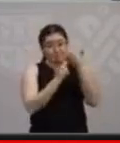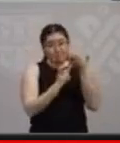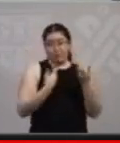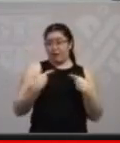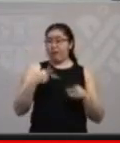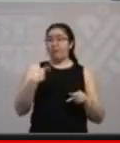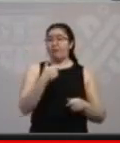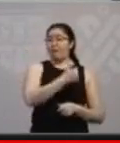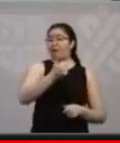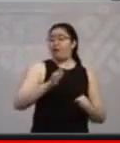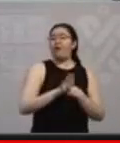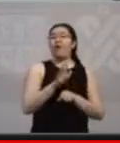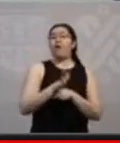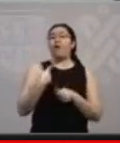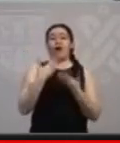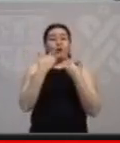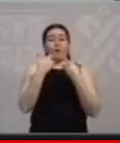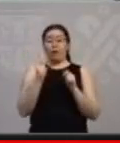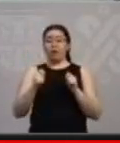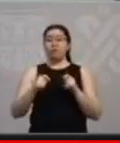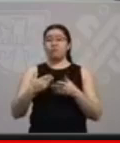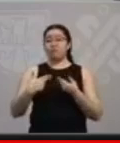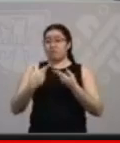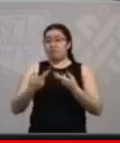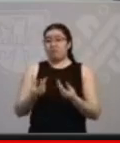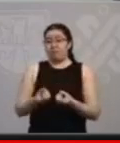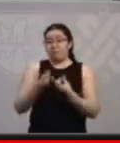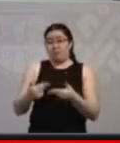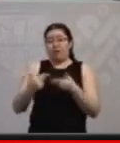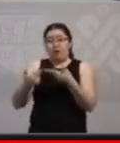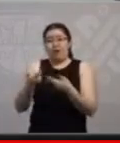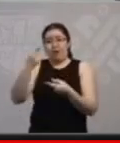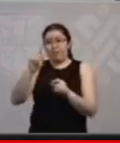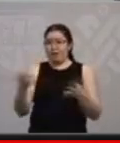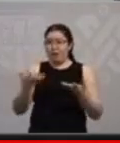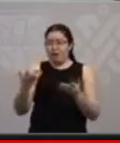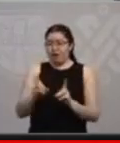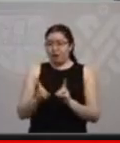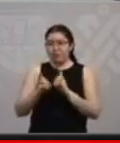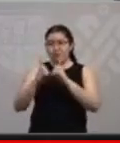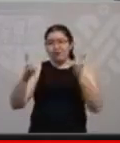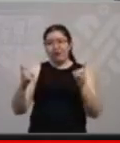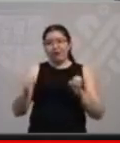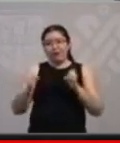propiedad, para saber qué propiedades están intestadas, para hacer un desarrollo inmobiliario. Bueno, es indignante.